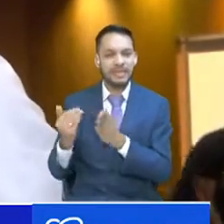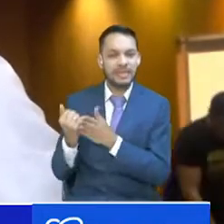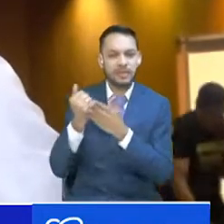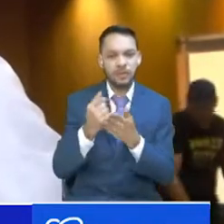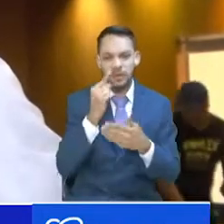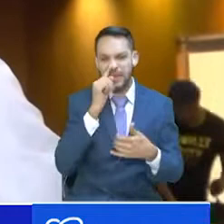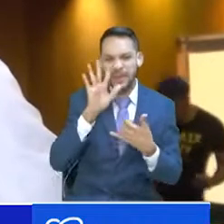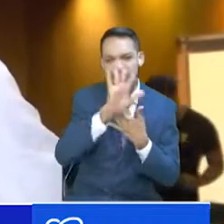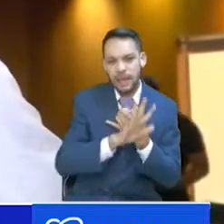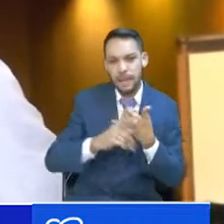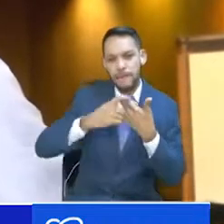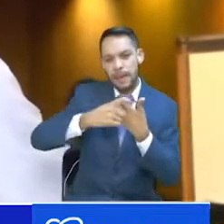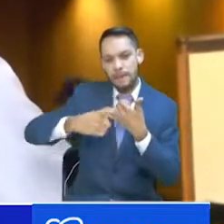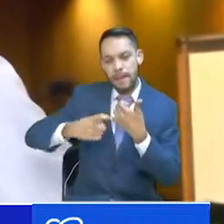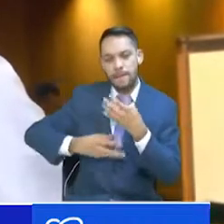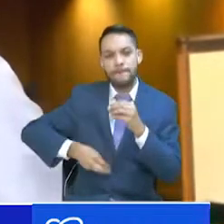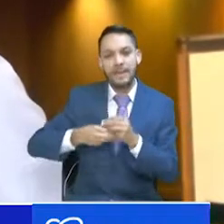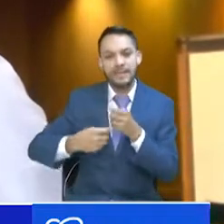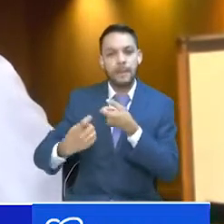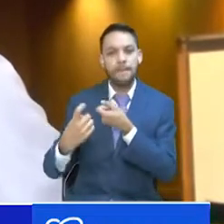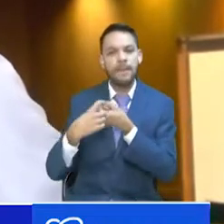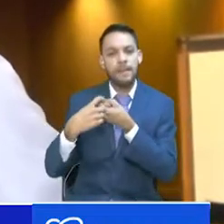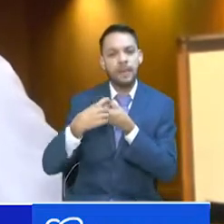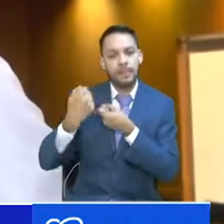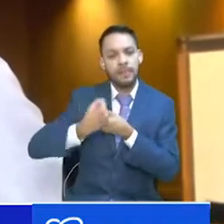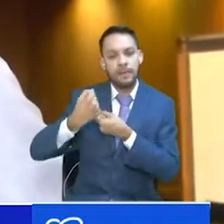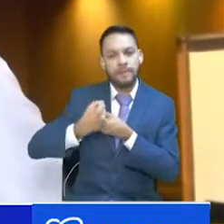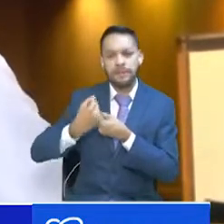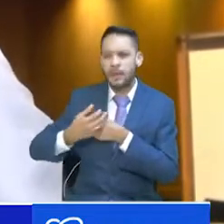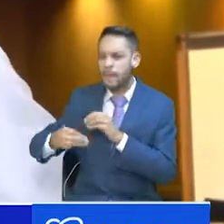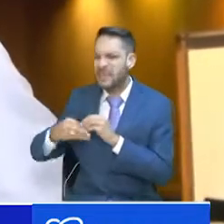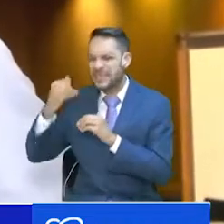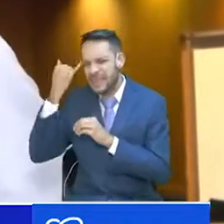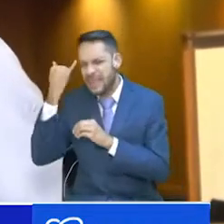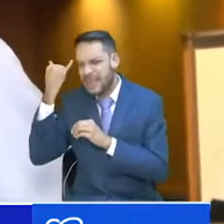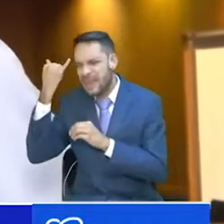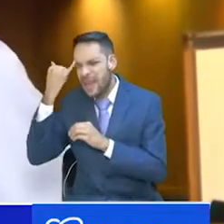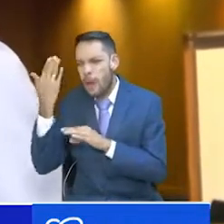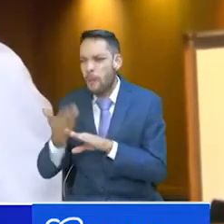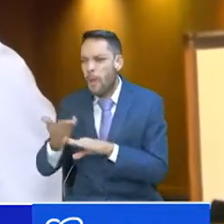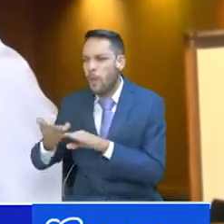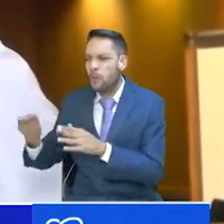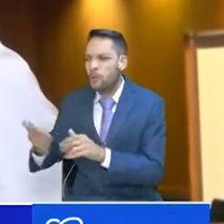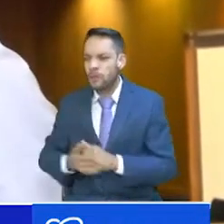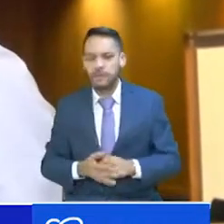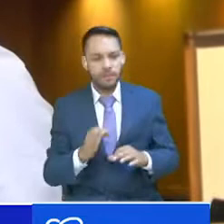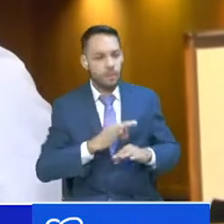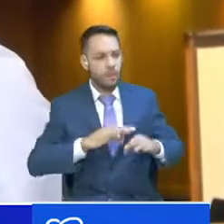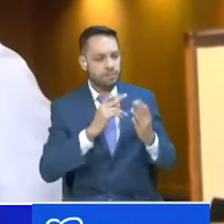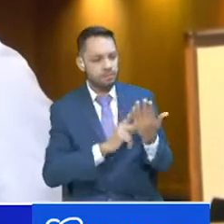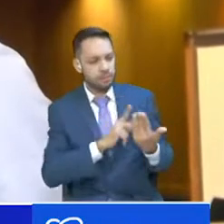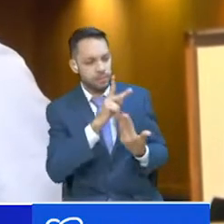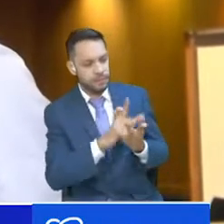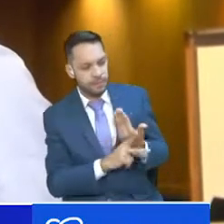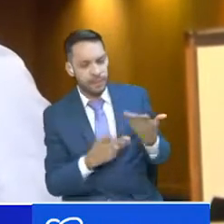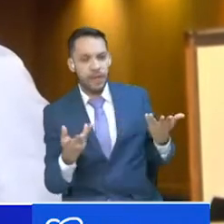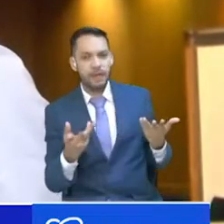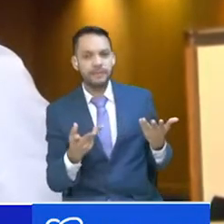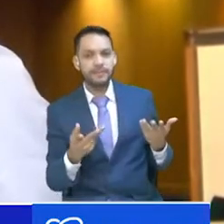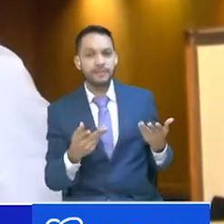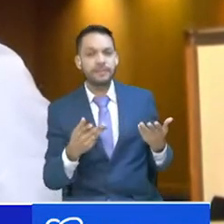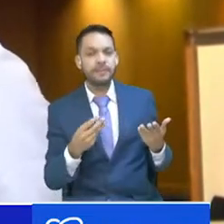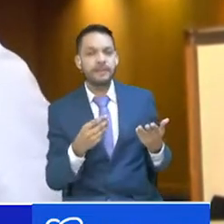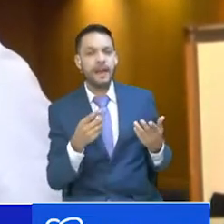hablamos de más empleos para la gente pero que más en que más piensan para lograr que la gente vamos a presentar proyectos de ley que busquen en disminución de los de la